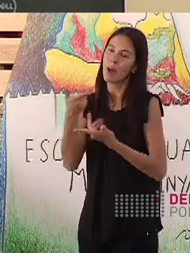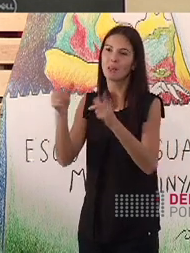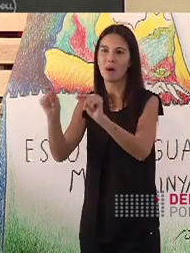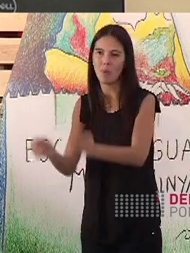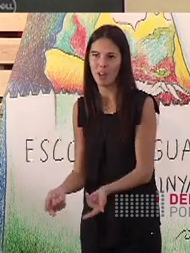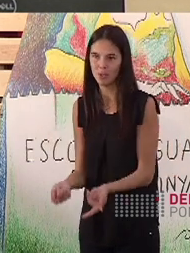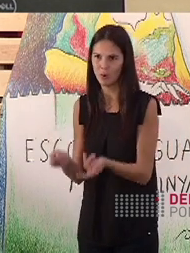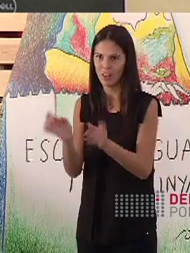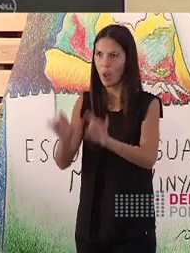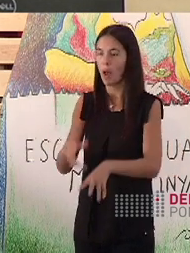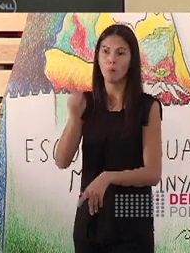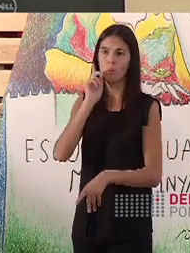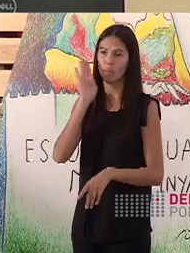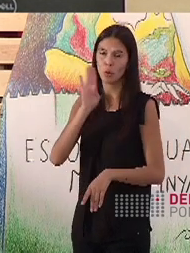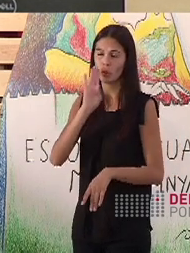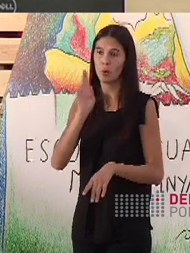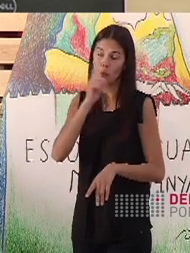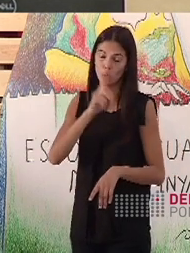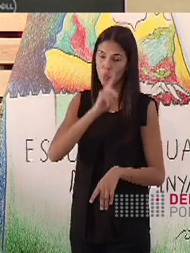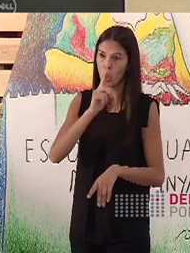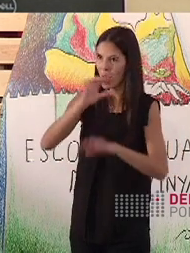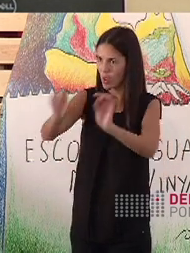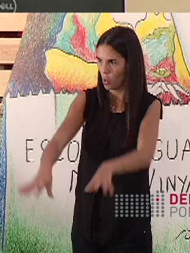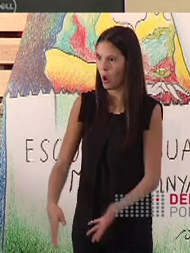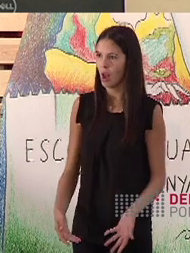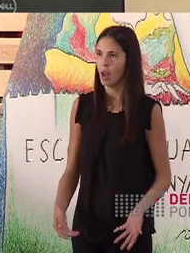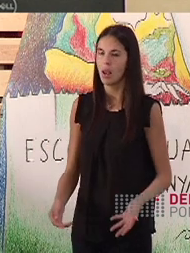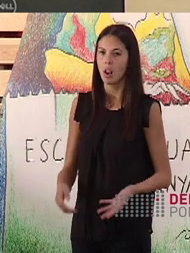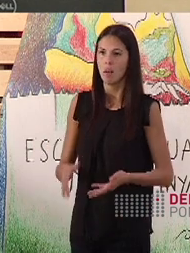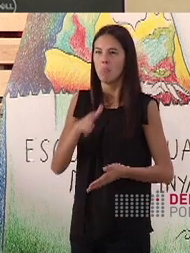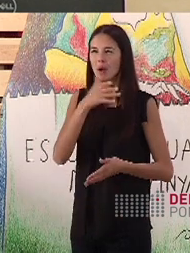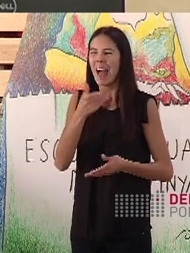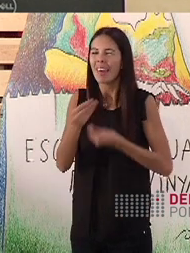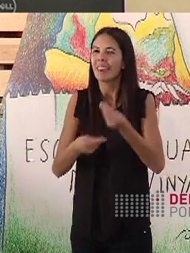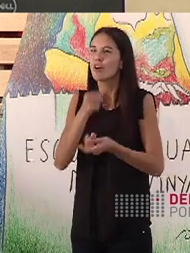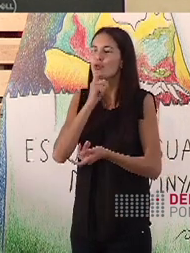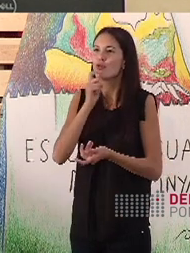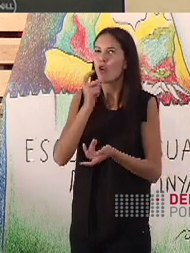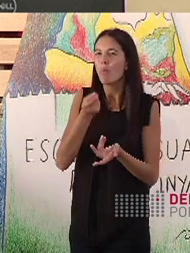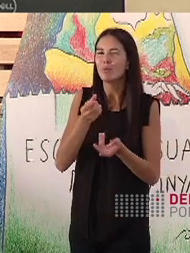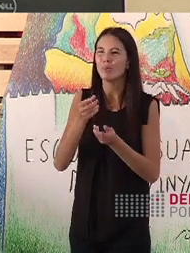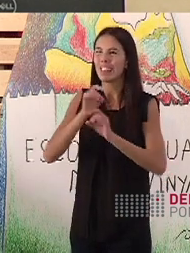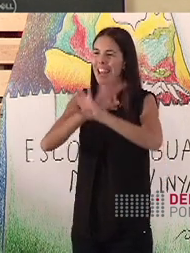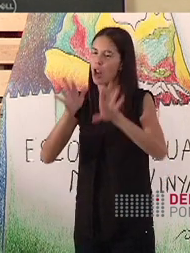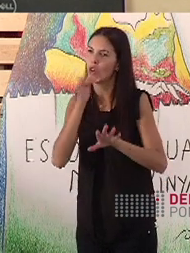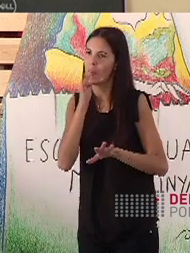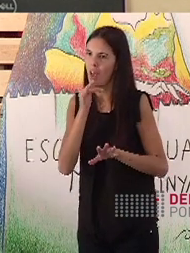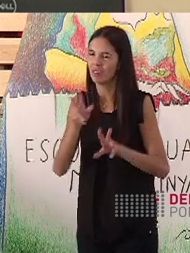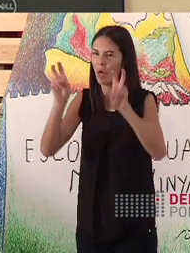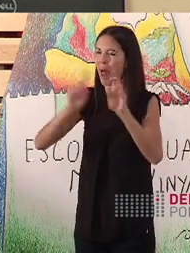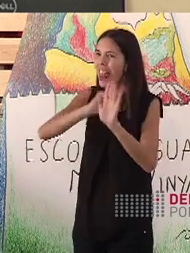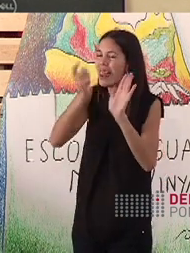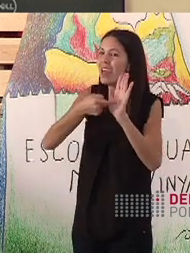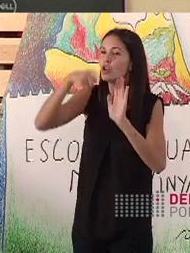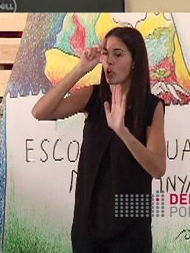con la prostitución, es que es al final lo mismo, ¿no? Entonces, no tenemos muy claro cómo lo hacen a nivel legal. Lo que sí que sabemos es el